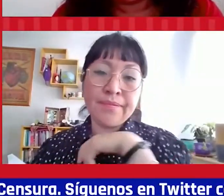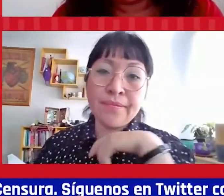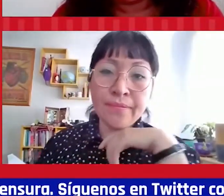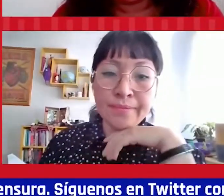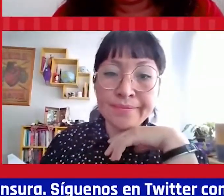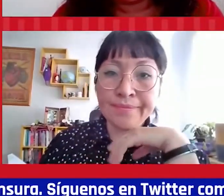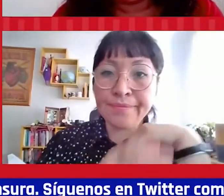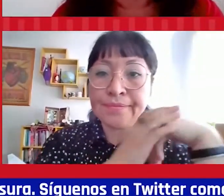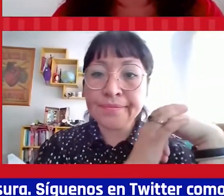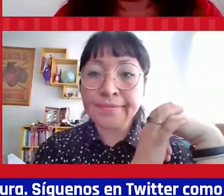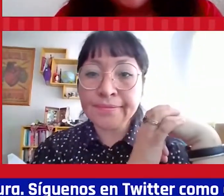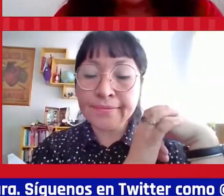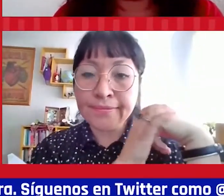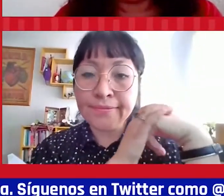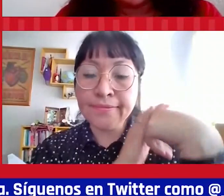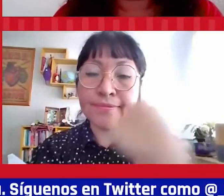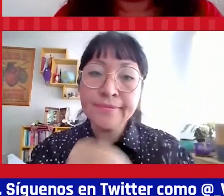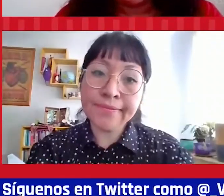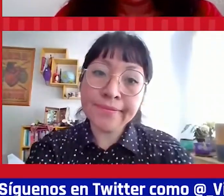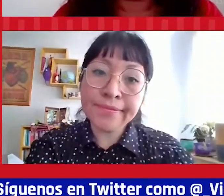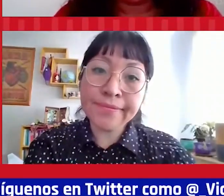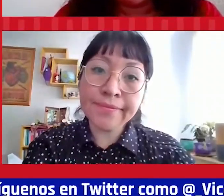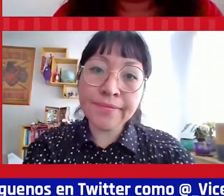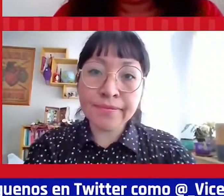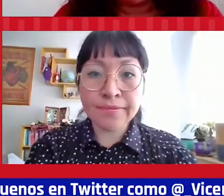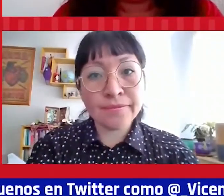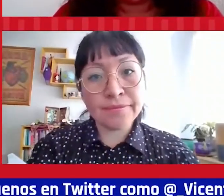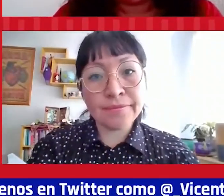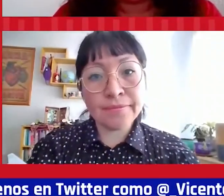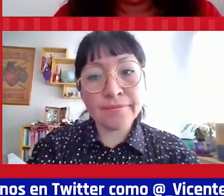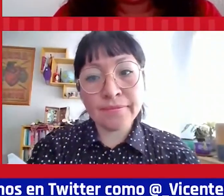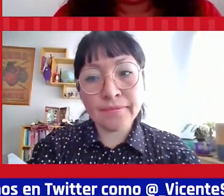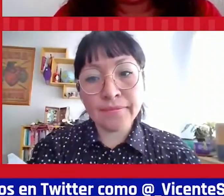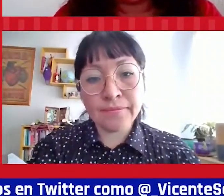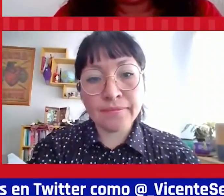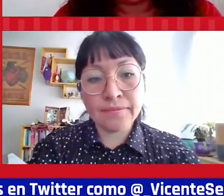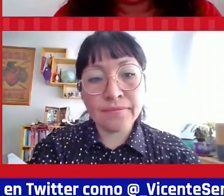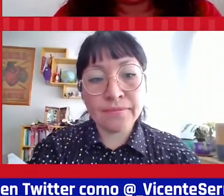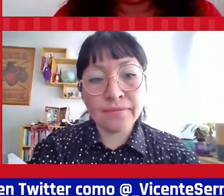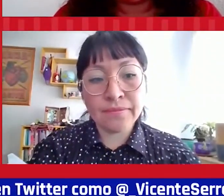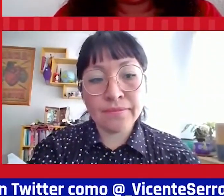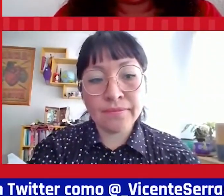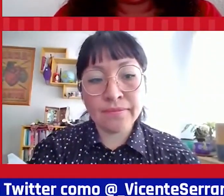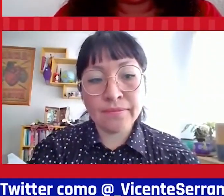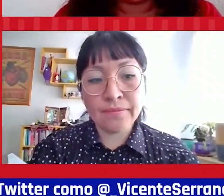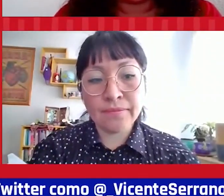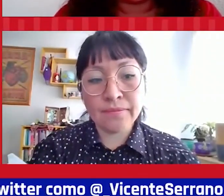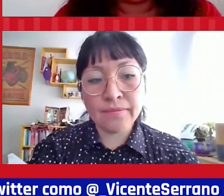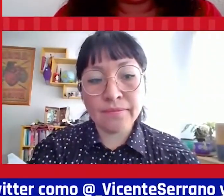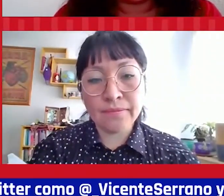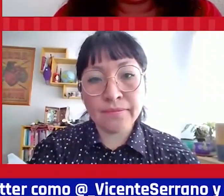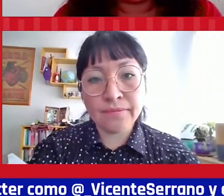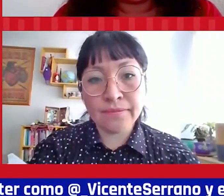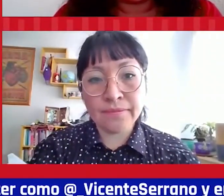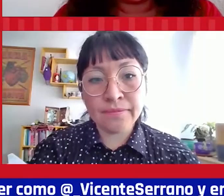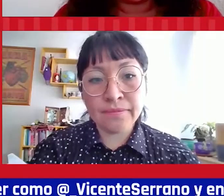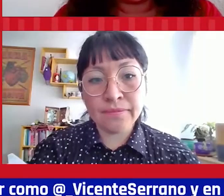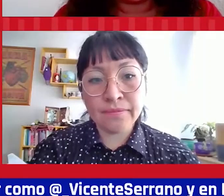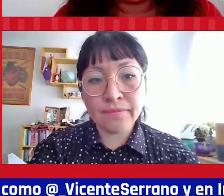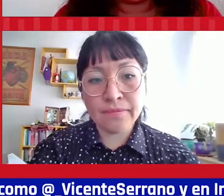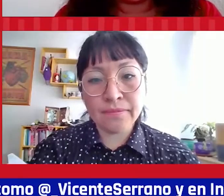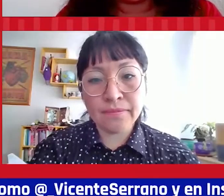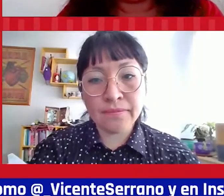chocar de frente con conceptos y advertencias que vienen haciendo y